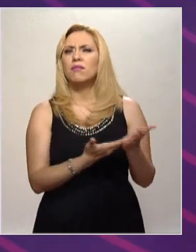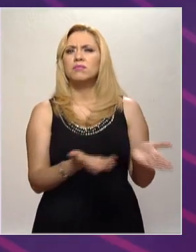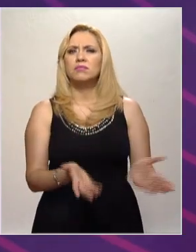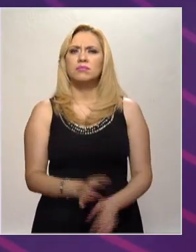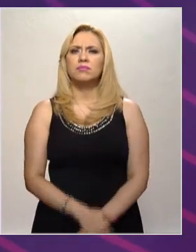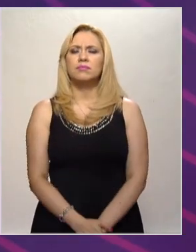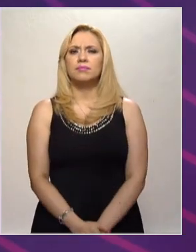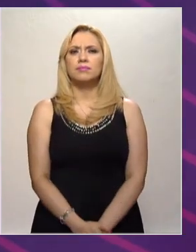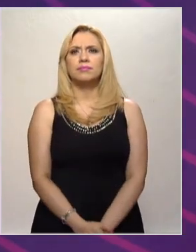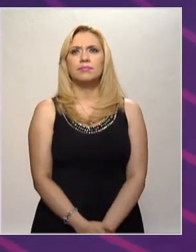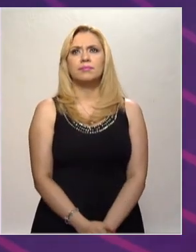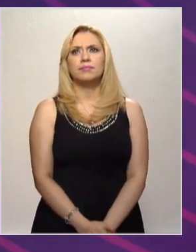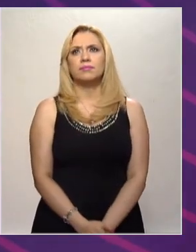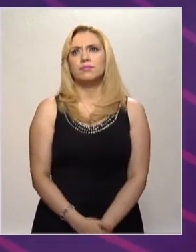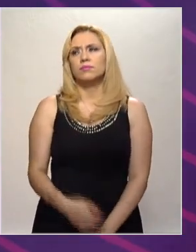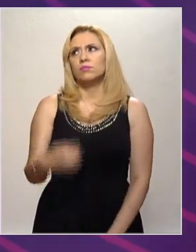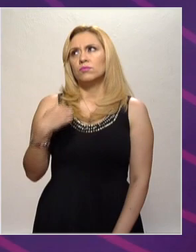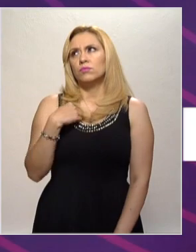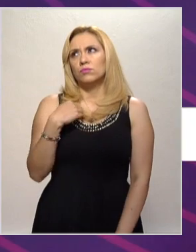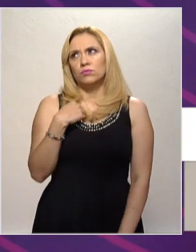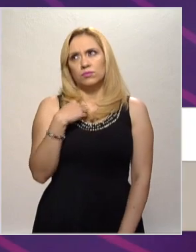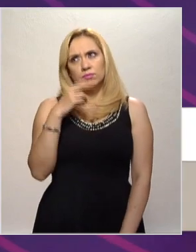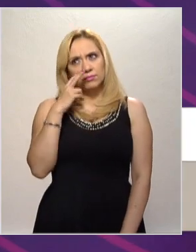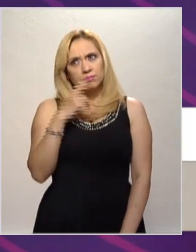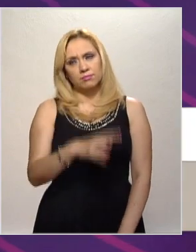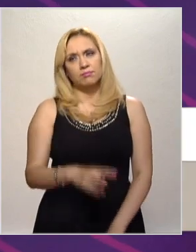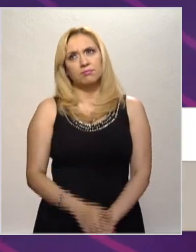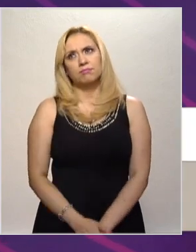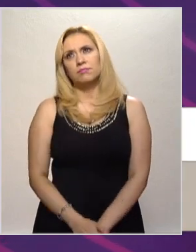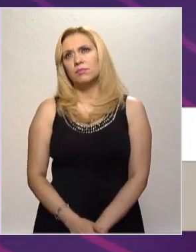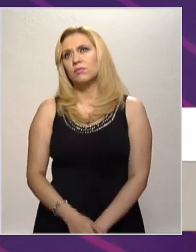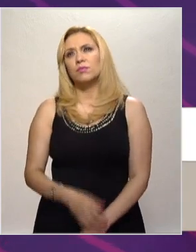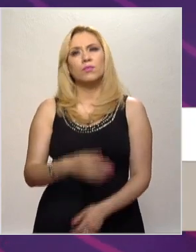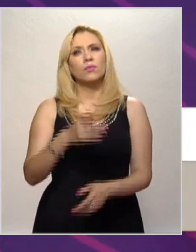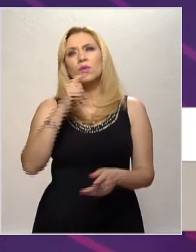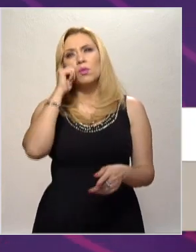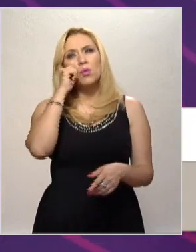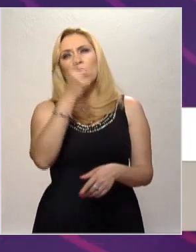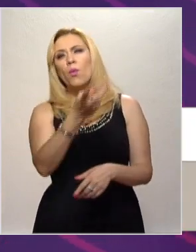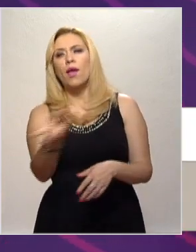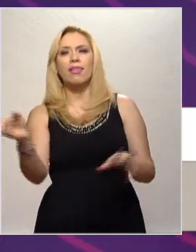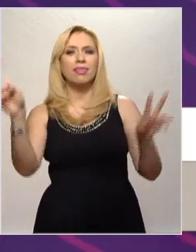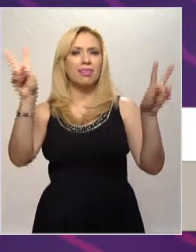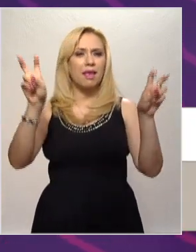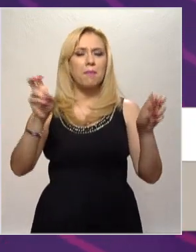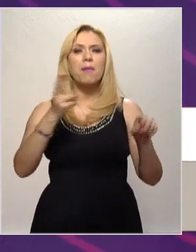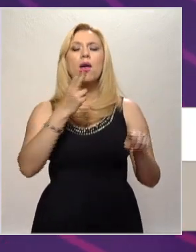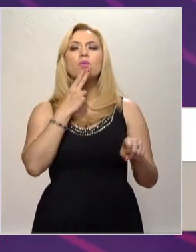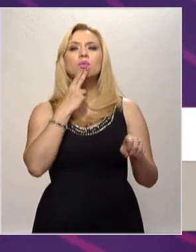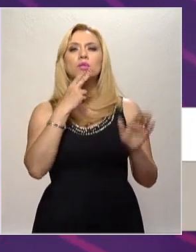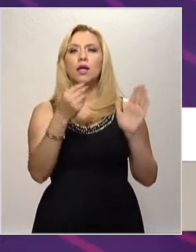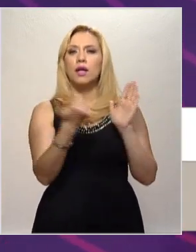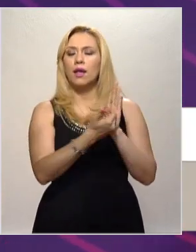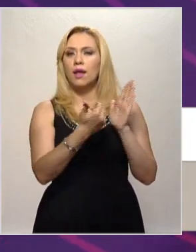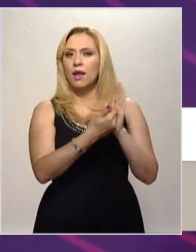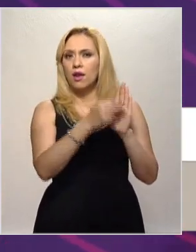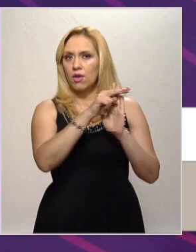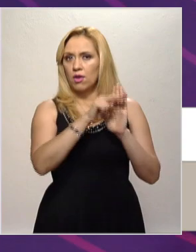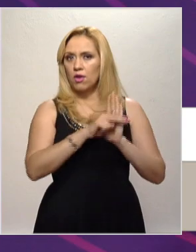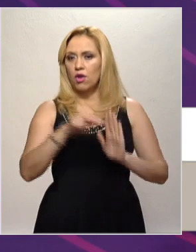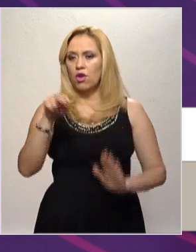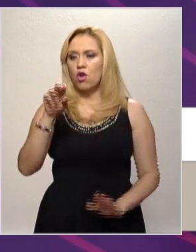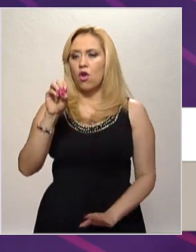ves? A ver, mira, yo partiría de decir, cualquier asunto en el que se vaya a usar un instrumento normativo como la